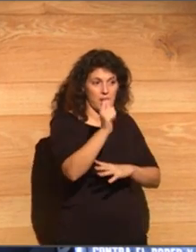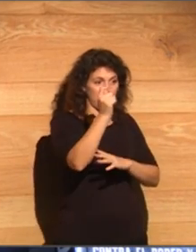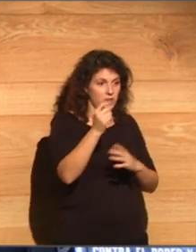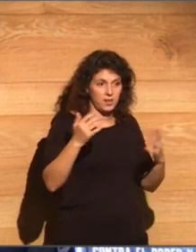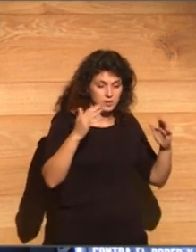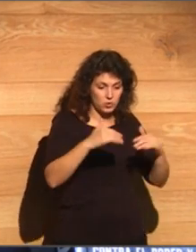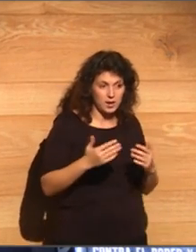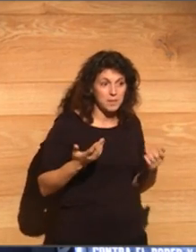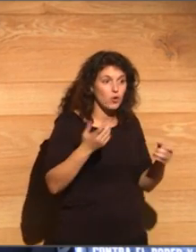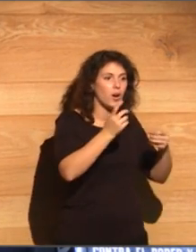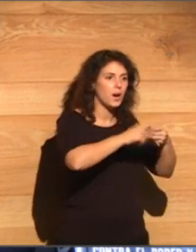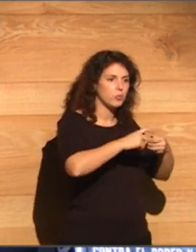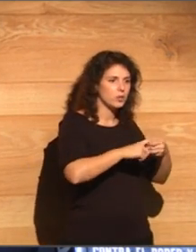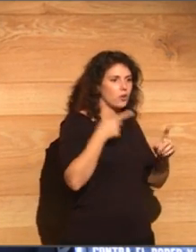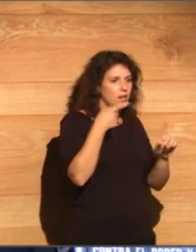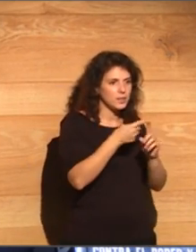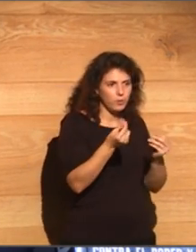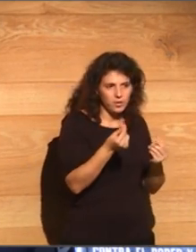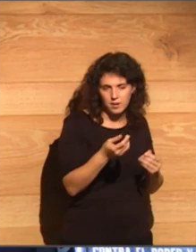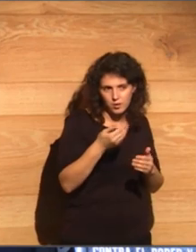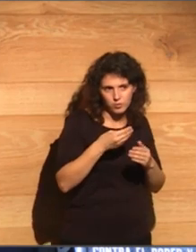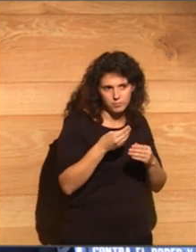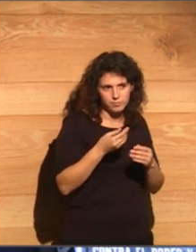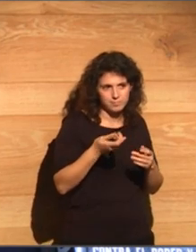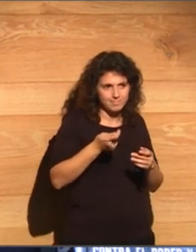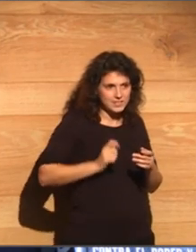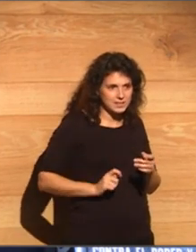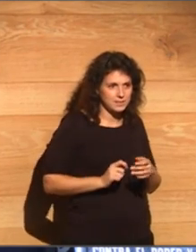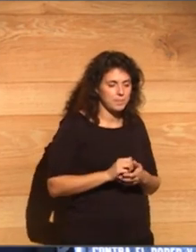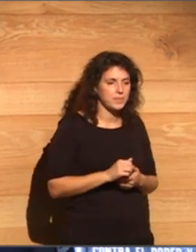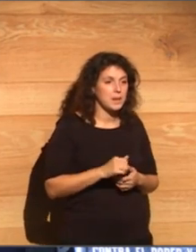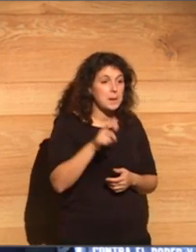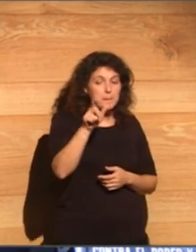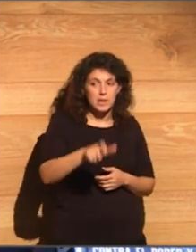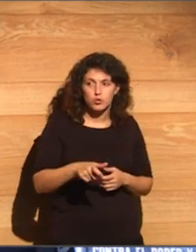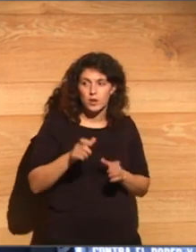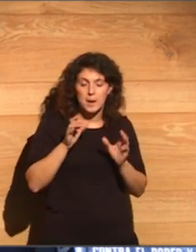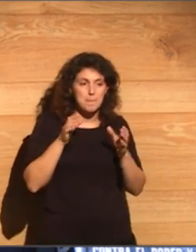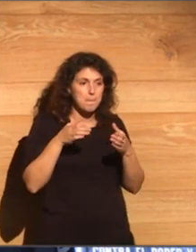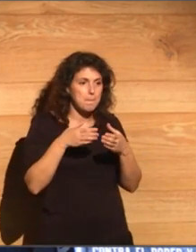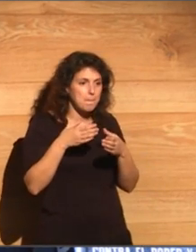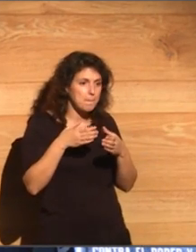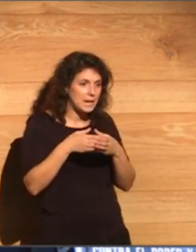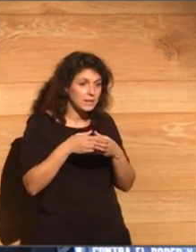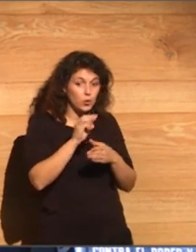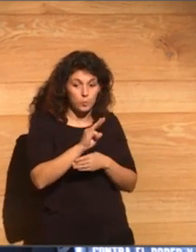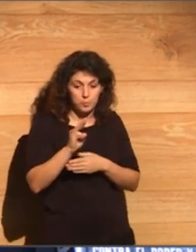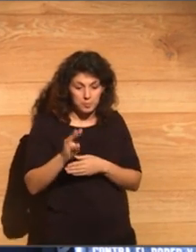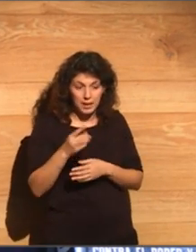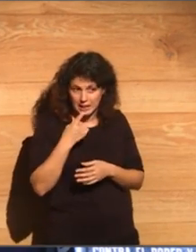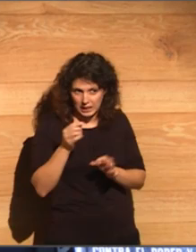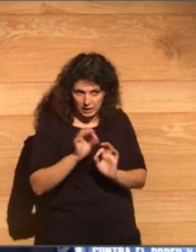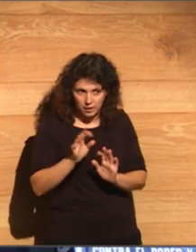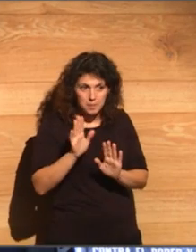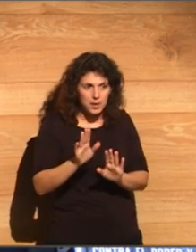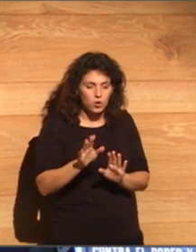a aquello para ver si saca algo, como este de Sanitarios Bermejo. Hay uno a quien no menciona el partido, porque nunca lo menciona, pero vendría a ser el del PP, que está